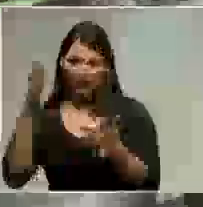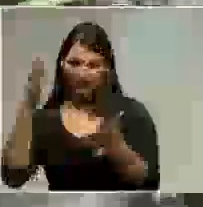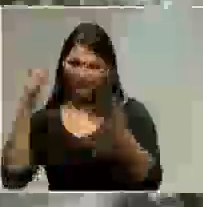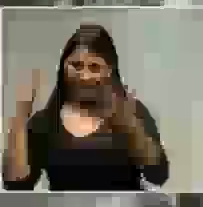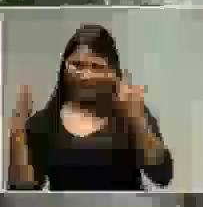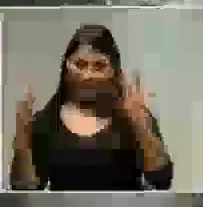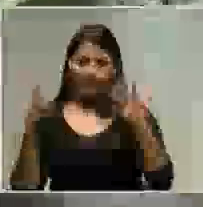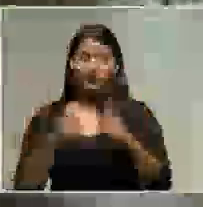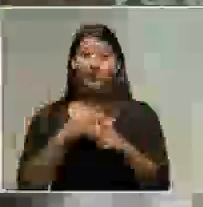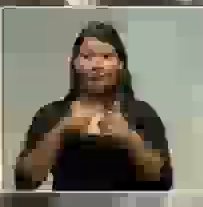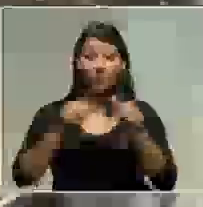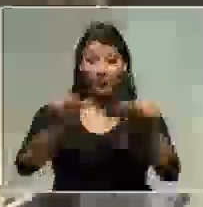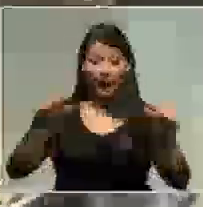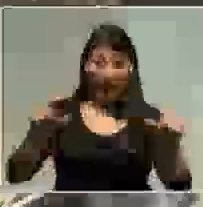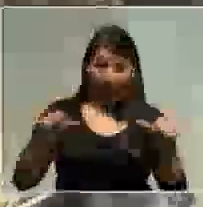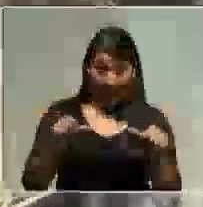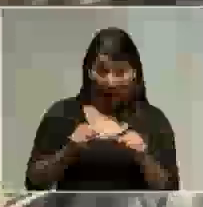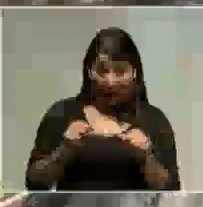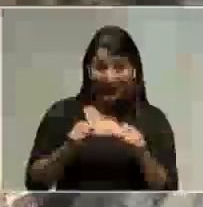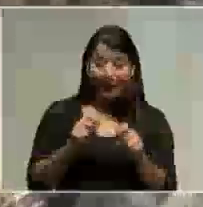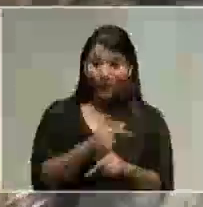protegidas involucradas es de